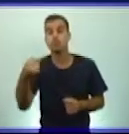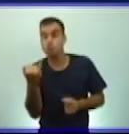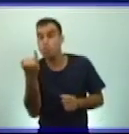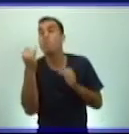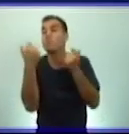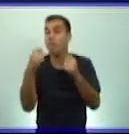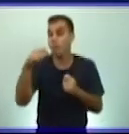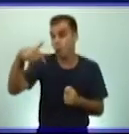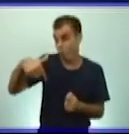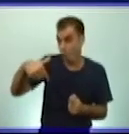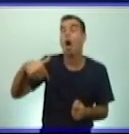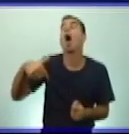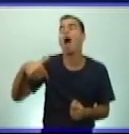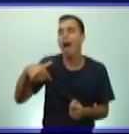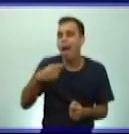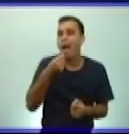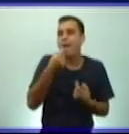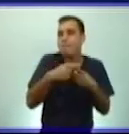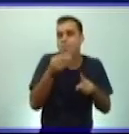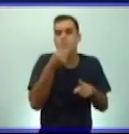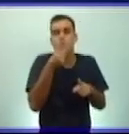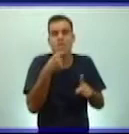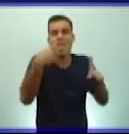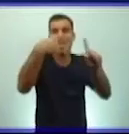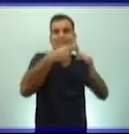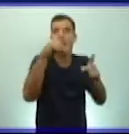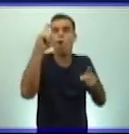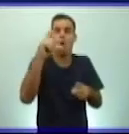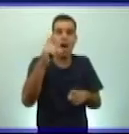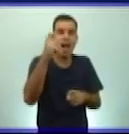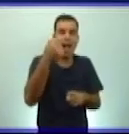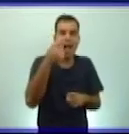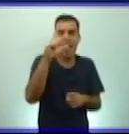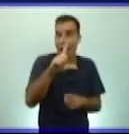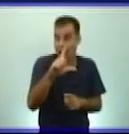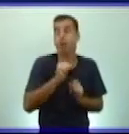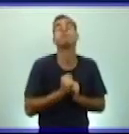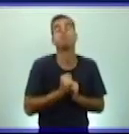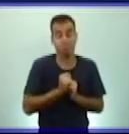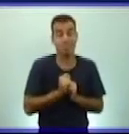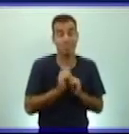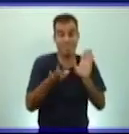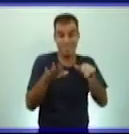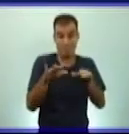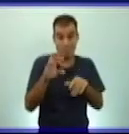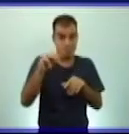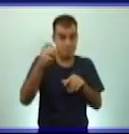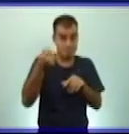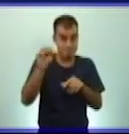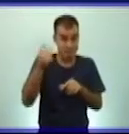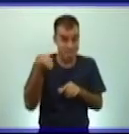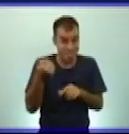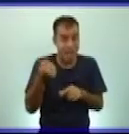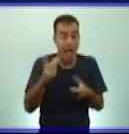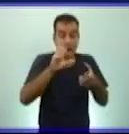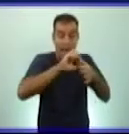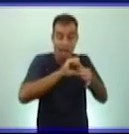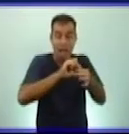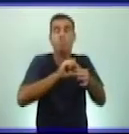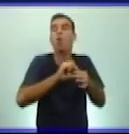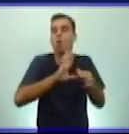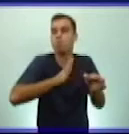puede expresar en kilocaloría o caloría. Si la masa estuviera expresada en gramos,